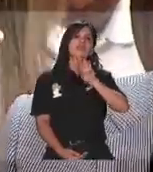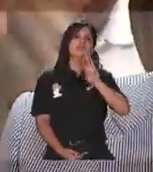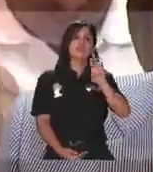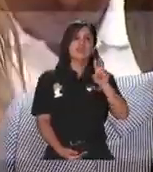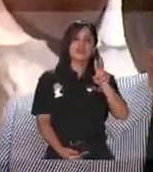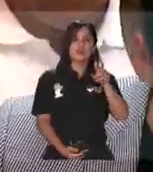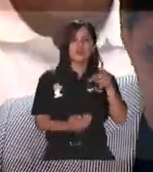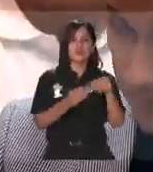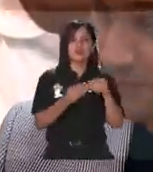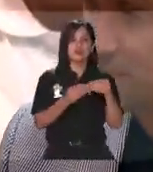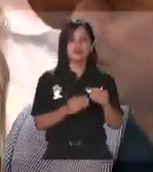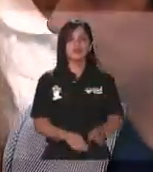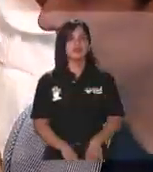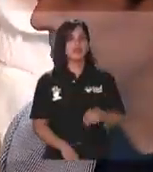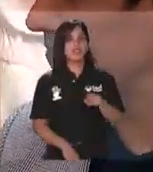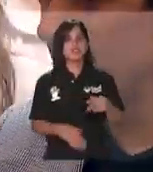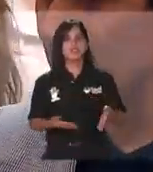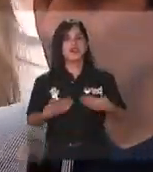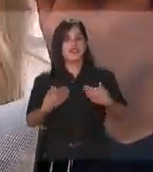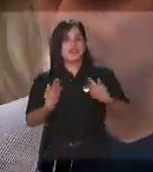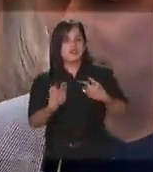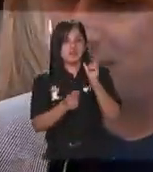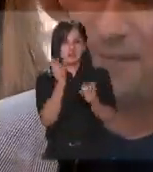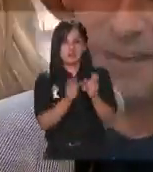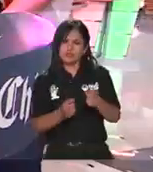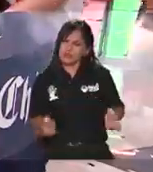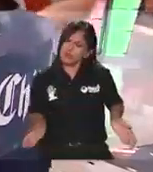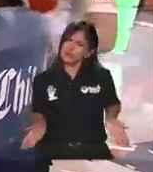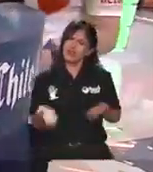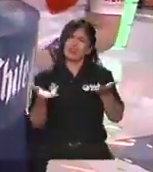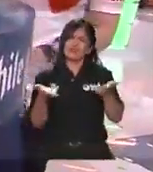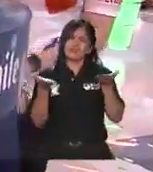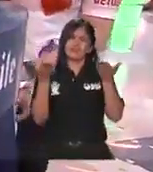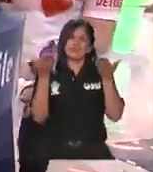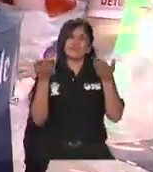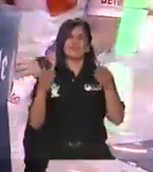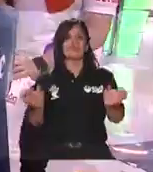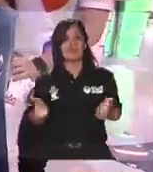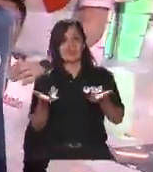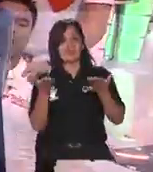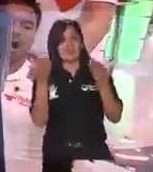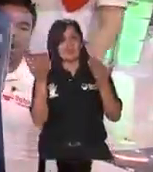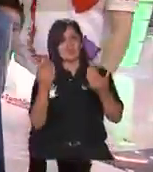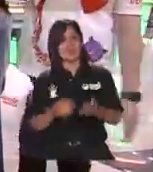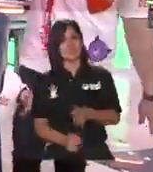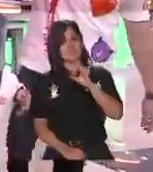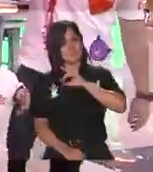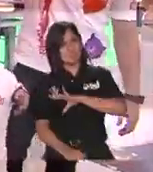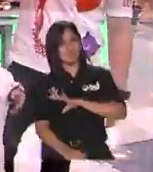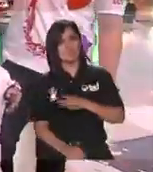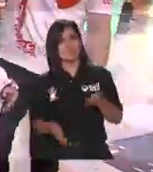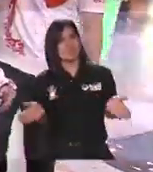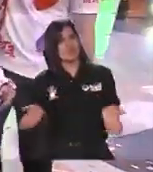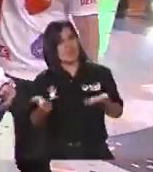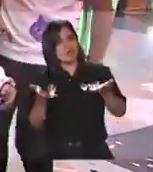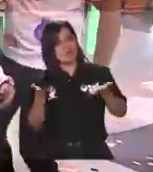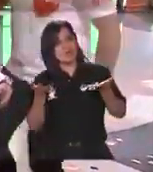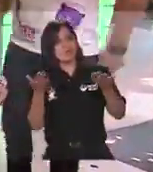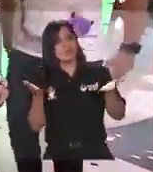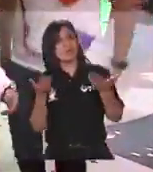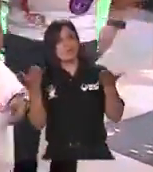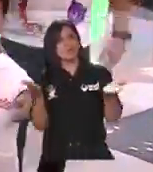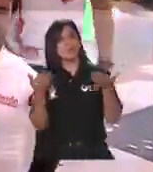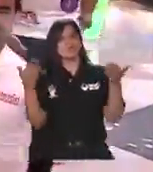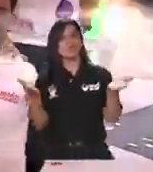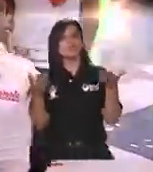12.394.926.532 pesos. Esto tiene que darle ánimo a la gente. Vamos en tu para casa. Arriba, Francis. ¡Vamos, vamos, vamos, chileno! Ya, ya, vamos,